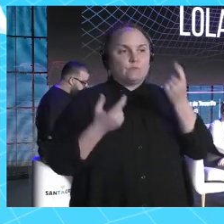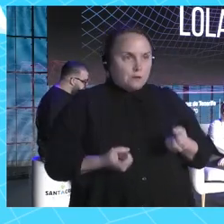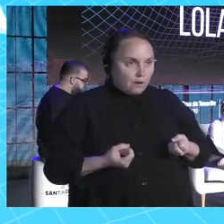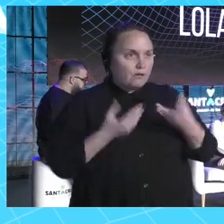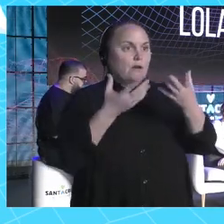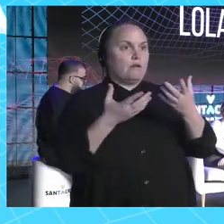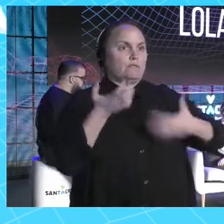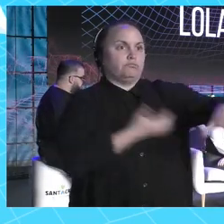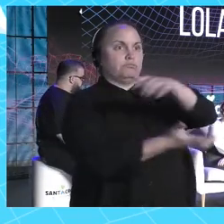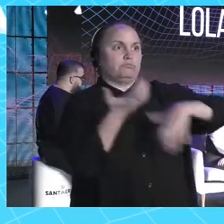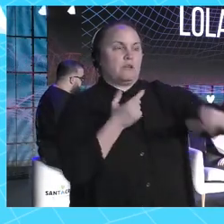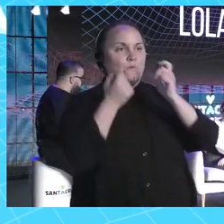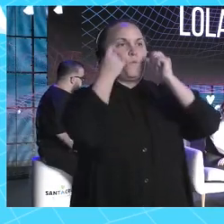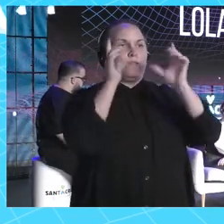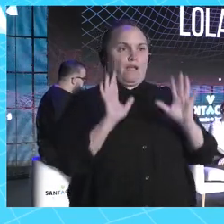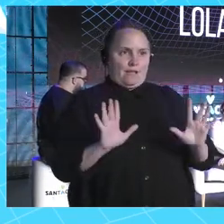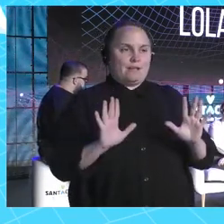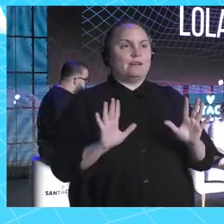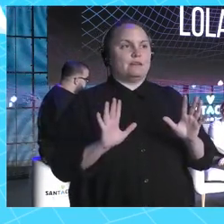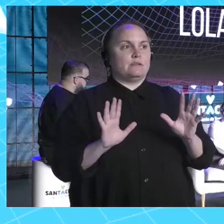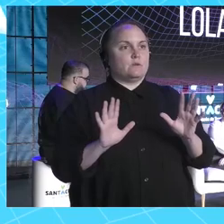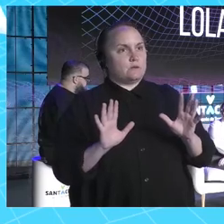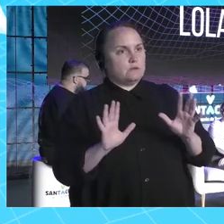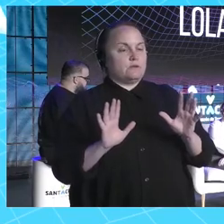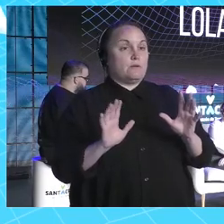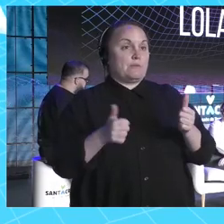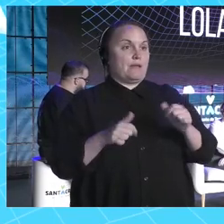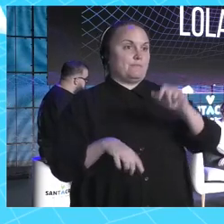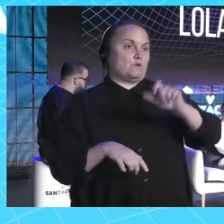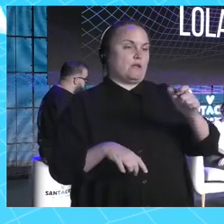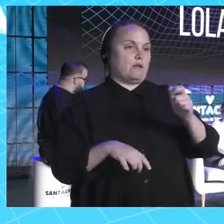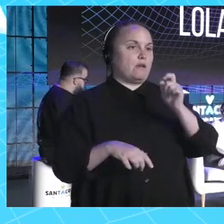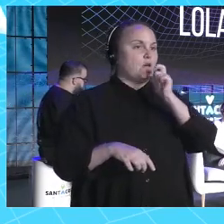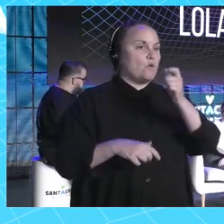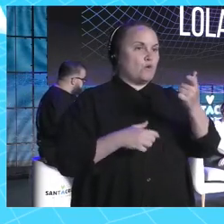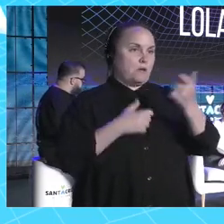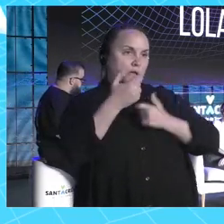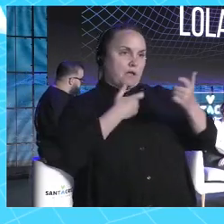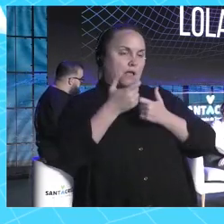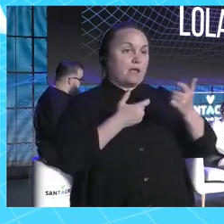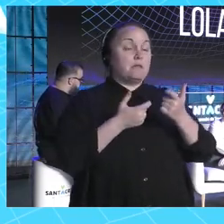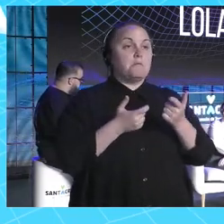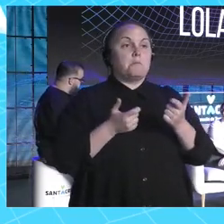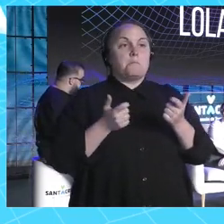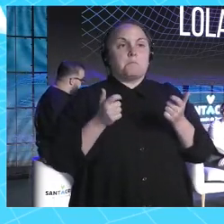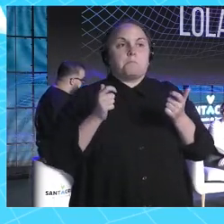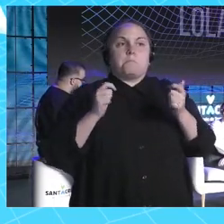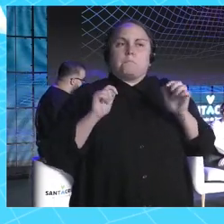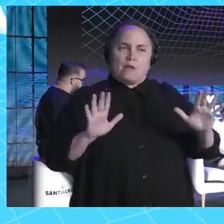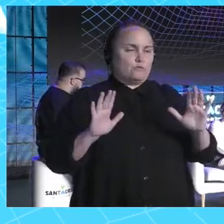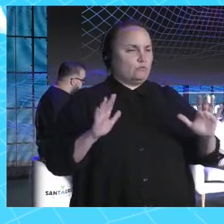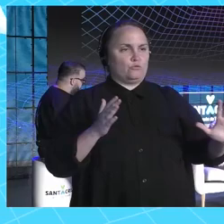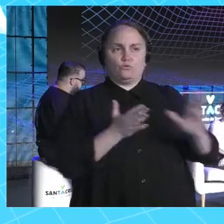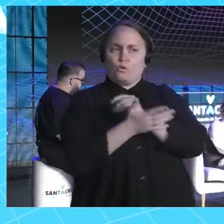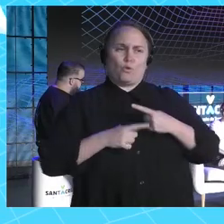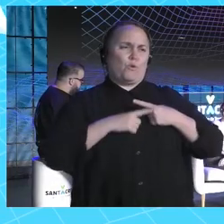que me he metido y empiezo Pues a recibir eso que he ido sembrando pero que vamos que al final todo lo que